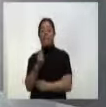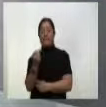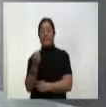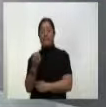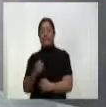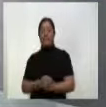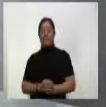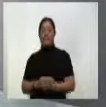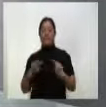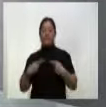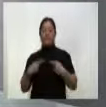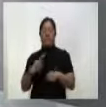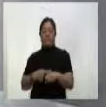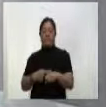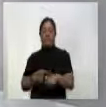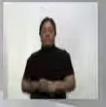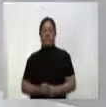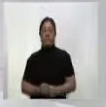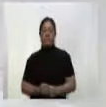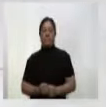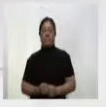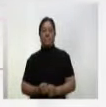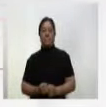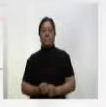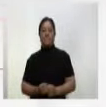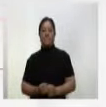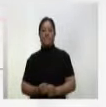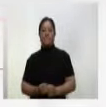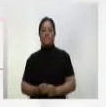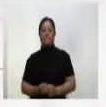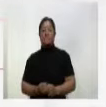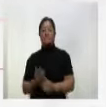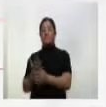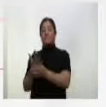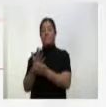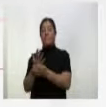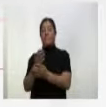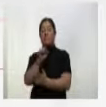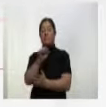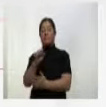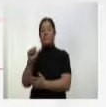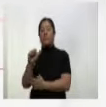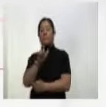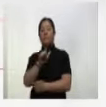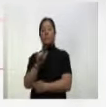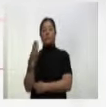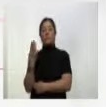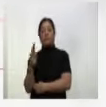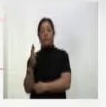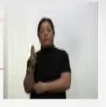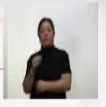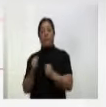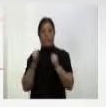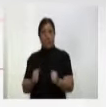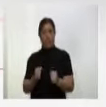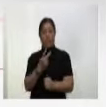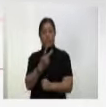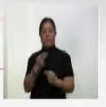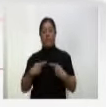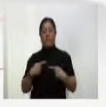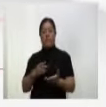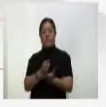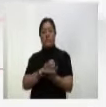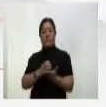17,829 casos positivos. De acuerdo con el reporte del 17 de mayo, la Secretaría de Salud del Estado confirmó 2